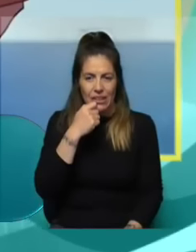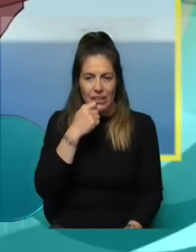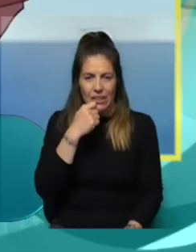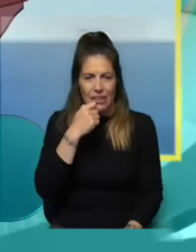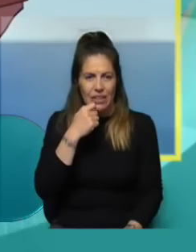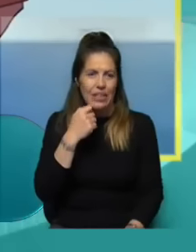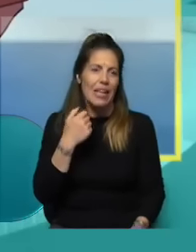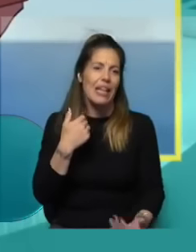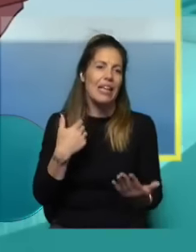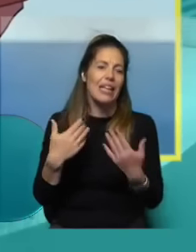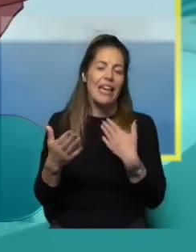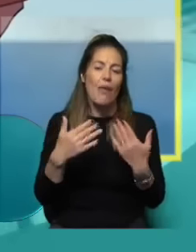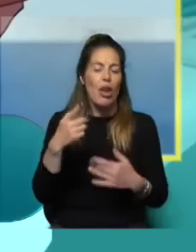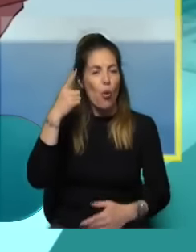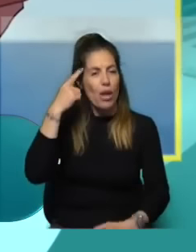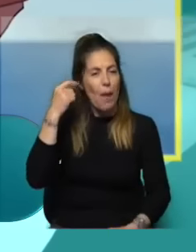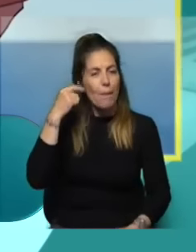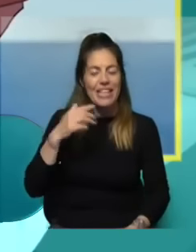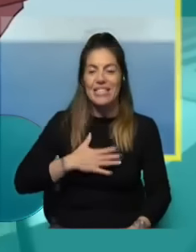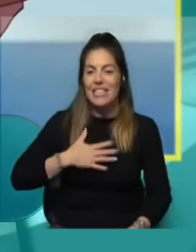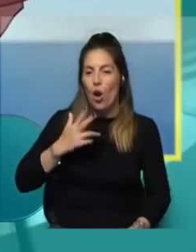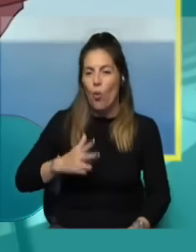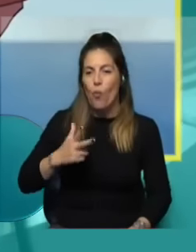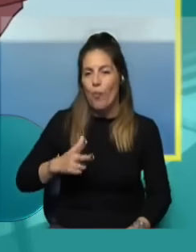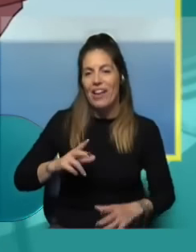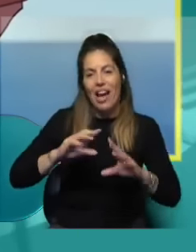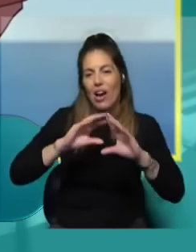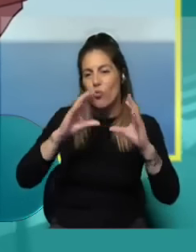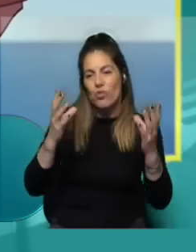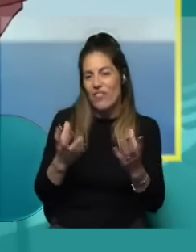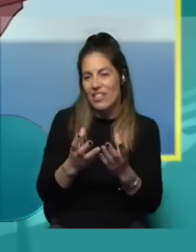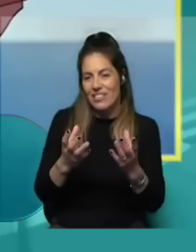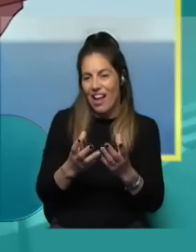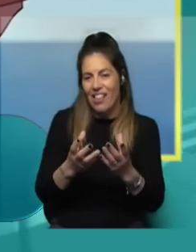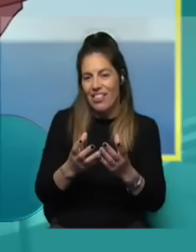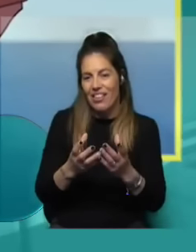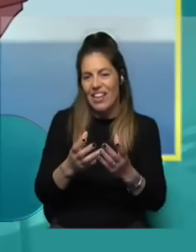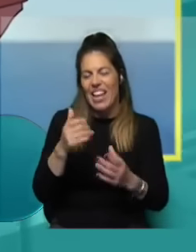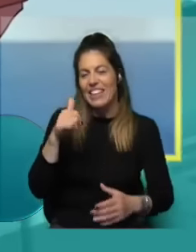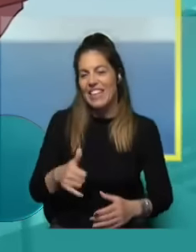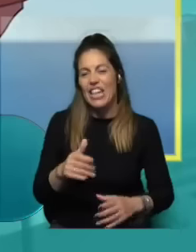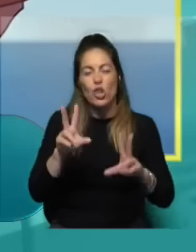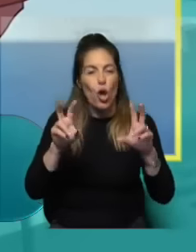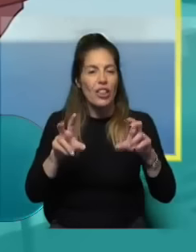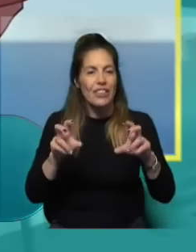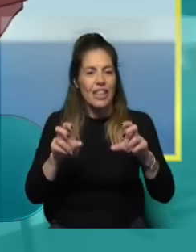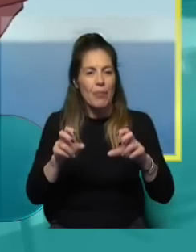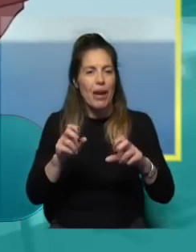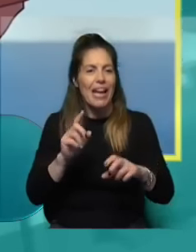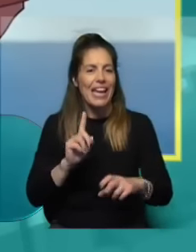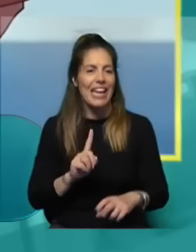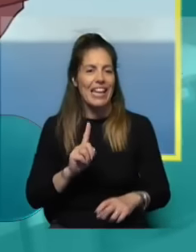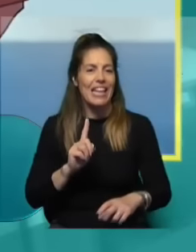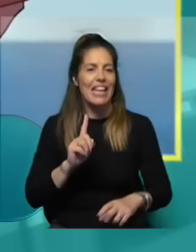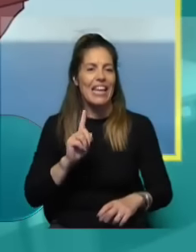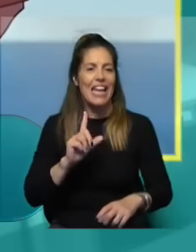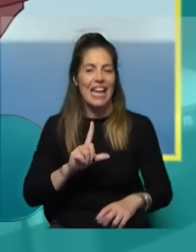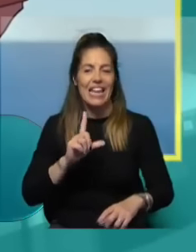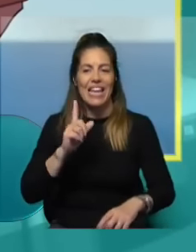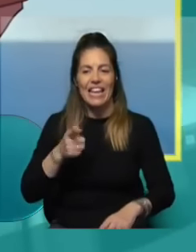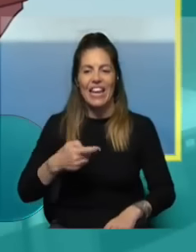que habla un poco de una experiencia humana medio universal que es de... Tiene todo el tema LGBT, pero también tiene un tema